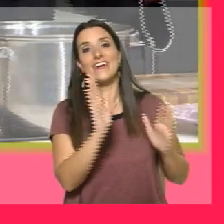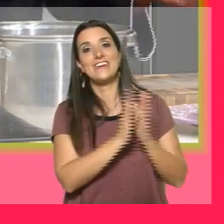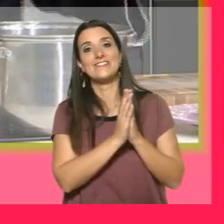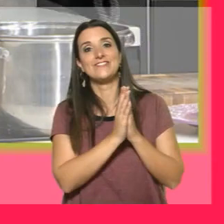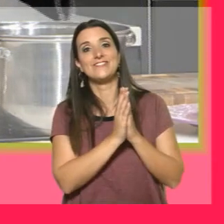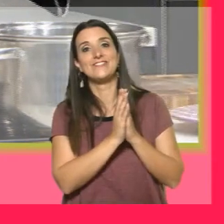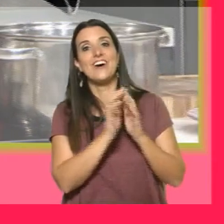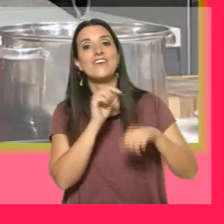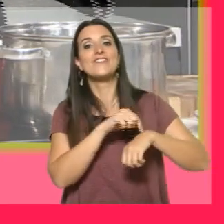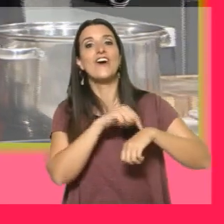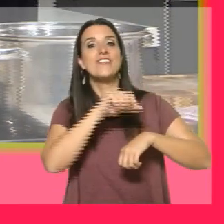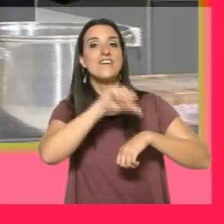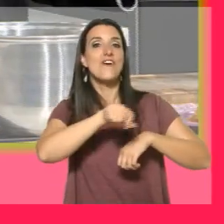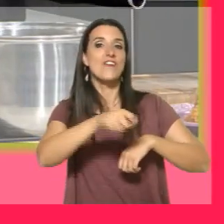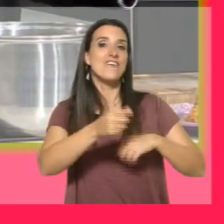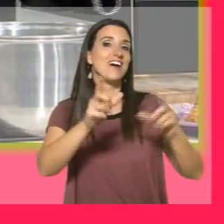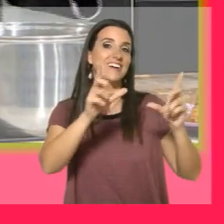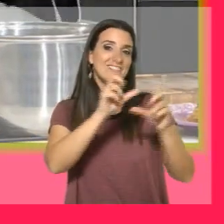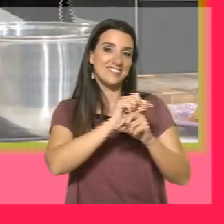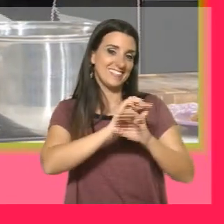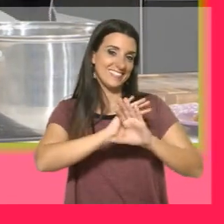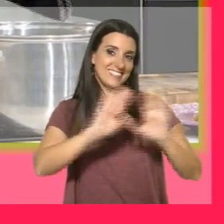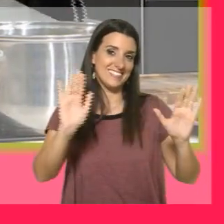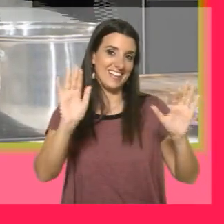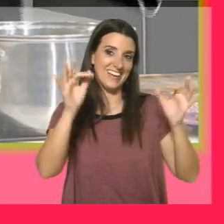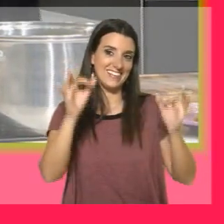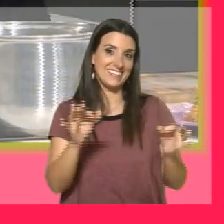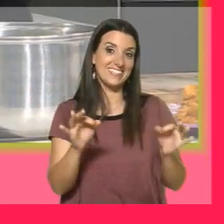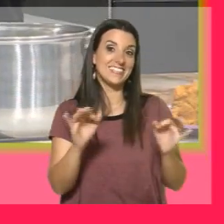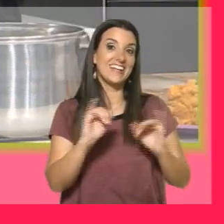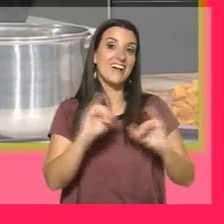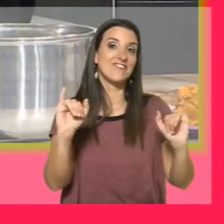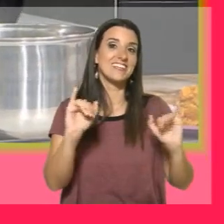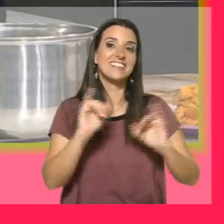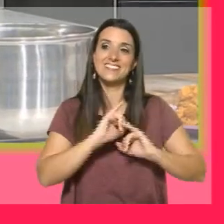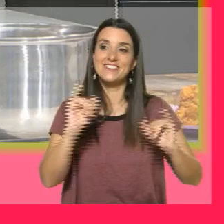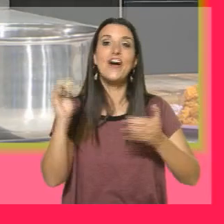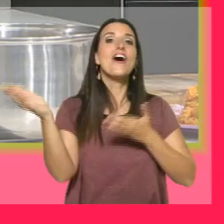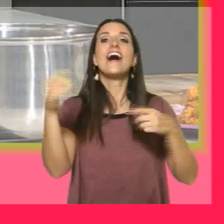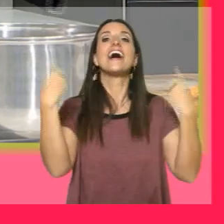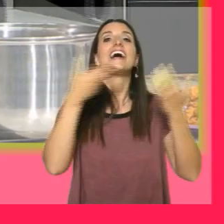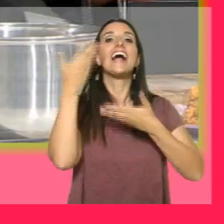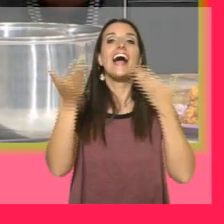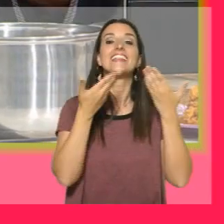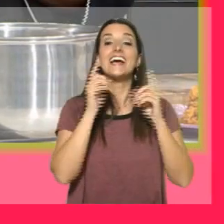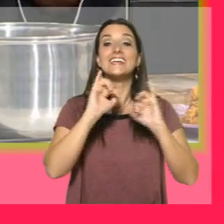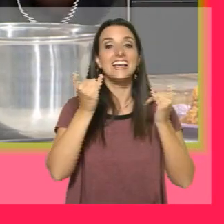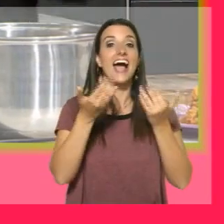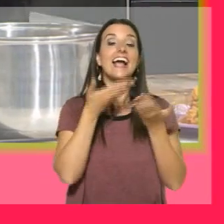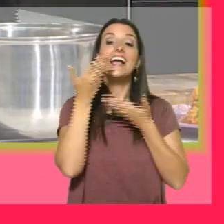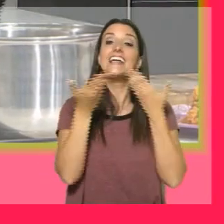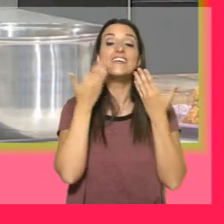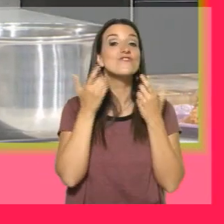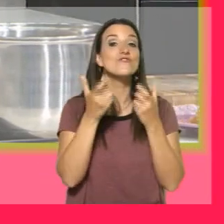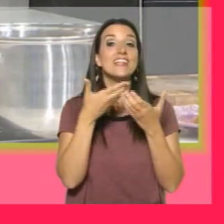teleaudiencia. Se me está terminando el programa, pero ya cerca de las 12, momento de emplatar. Canta la Laura con todos nosotros. Ya lo he cantado. He tenido el